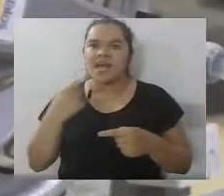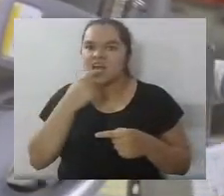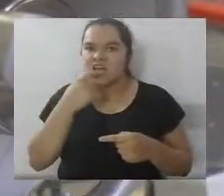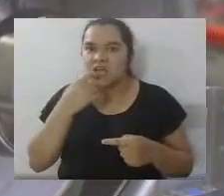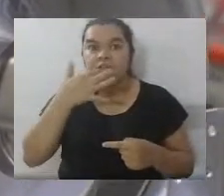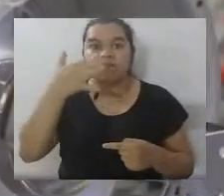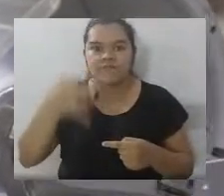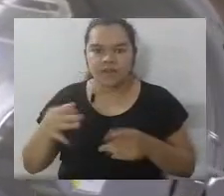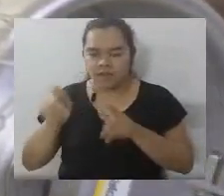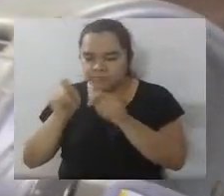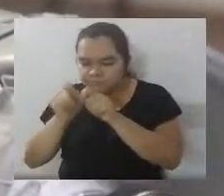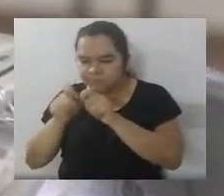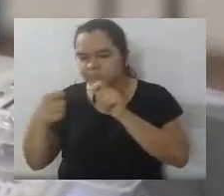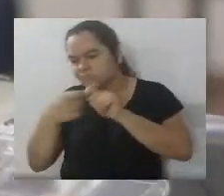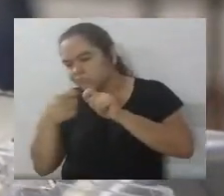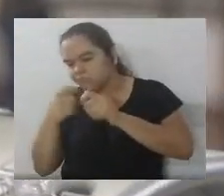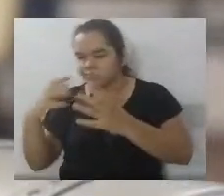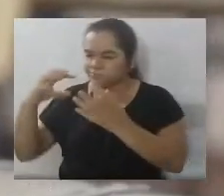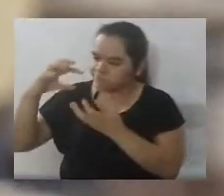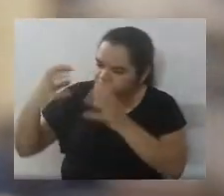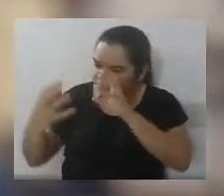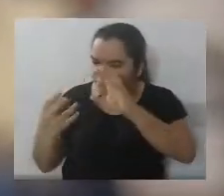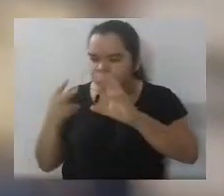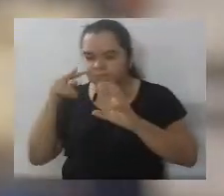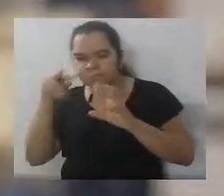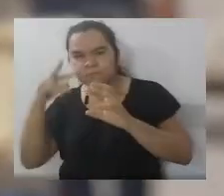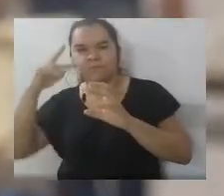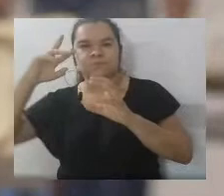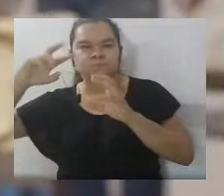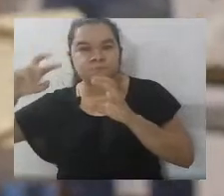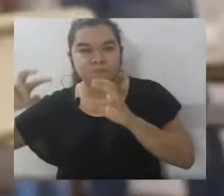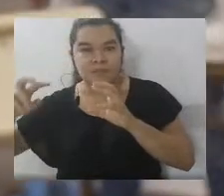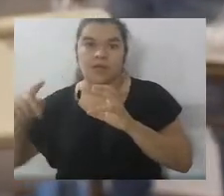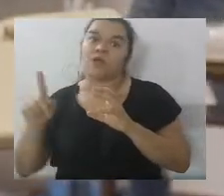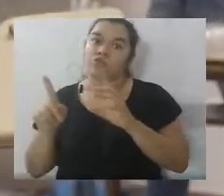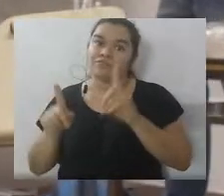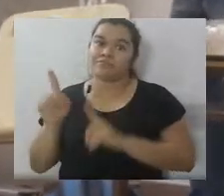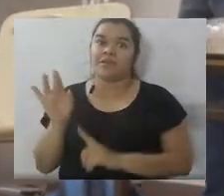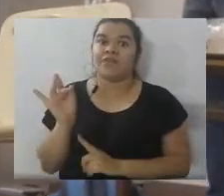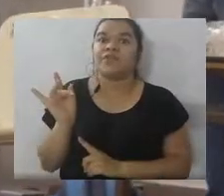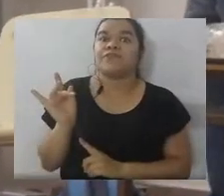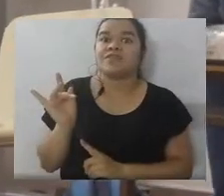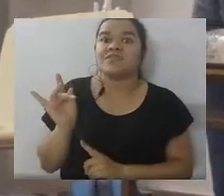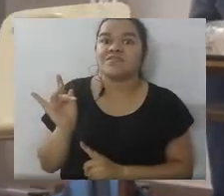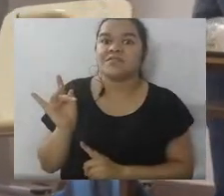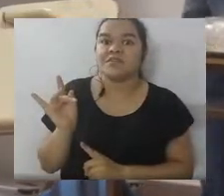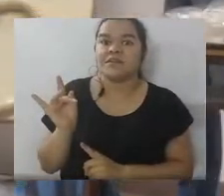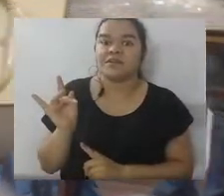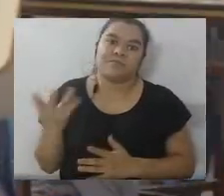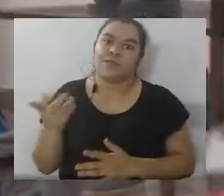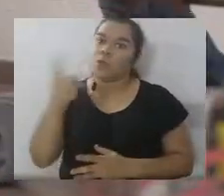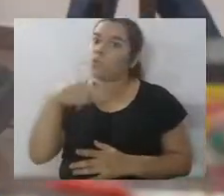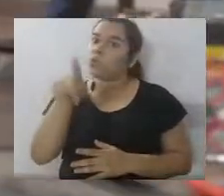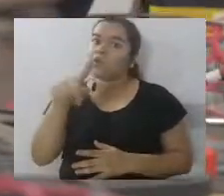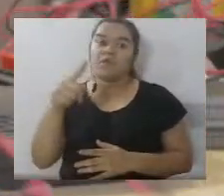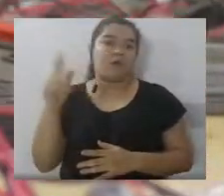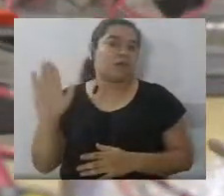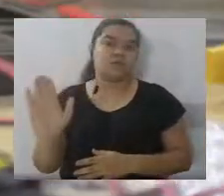electrónicos, que hay una cantidad de obstáculos, pero que todos hay que